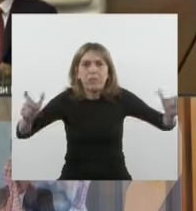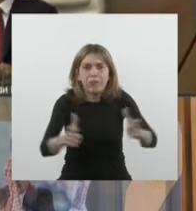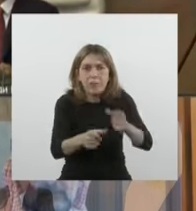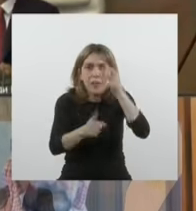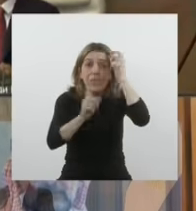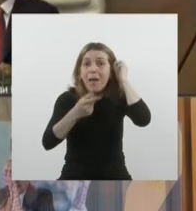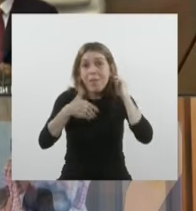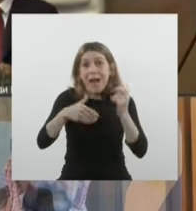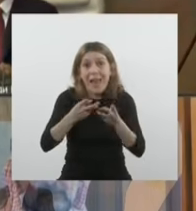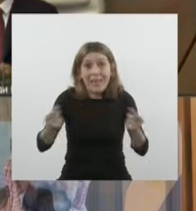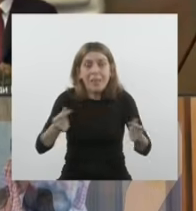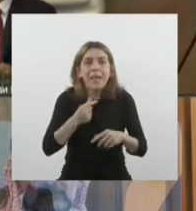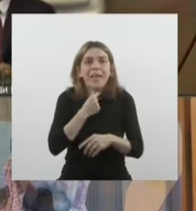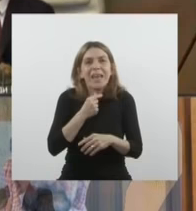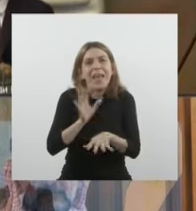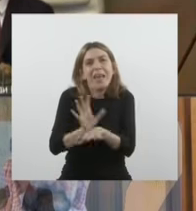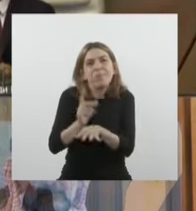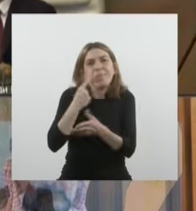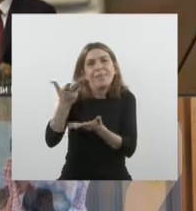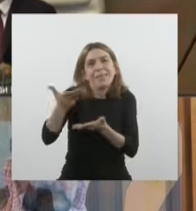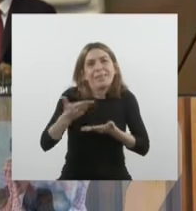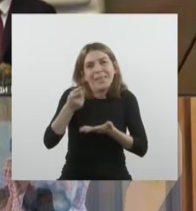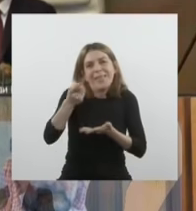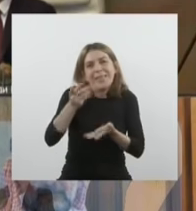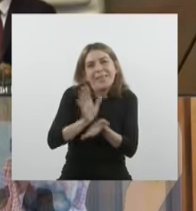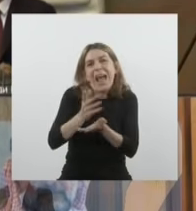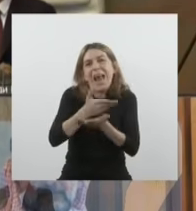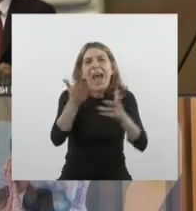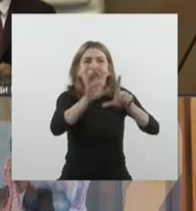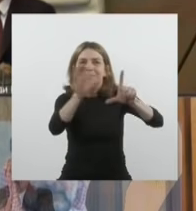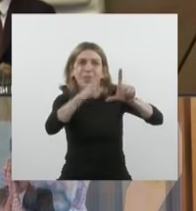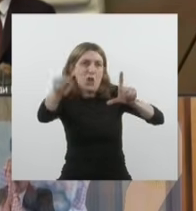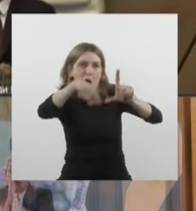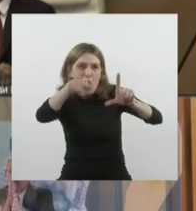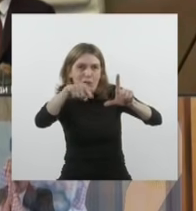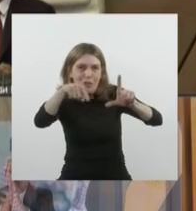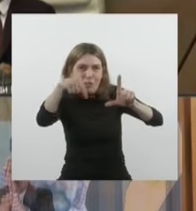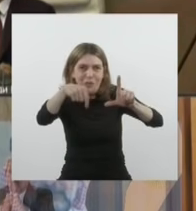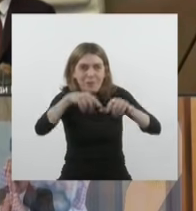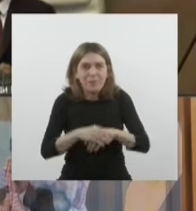quisiera invitarlos a usted ya todos los aquí presentes en argentina